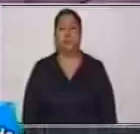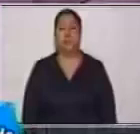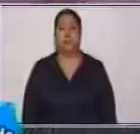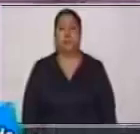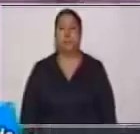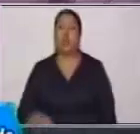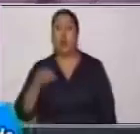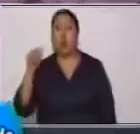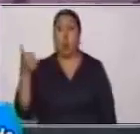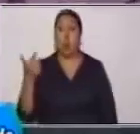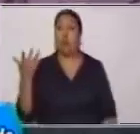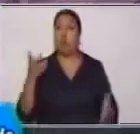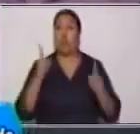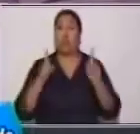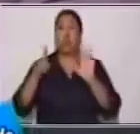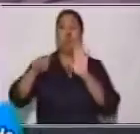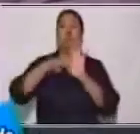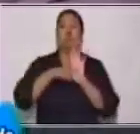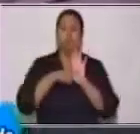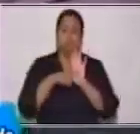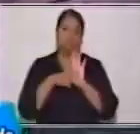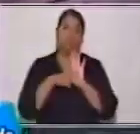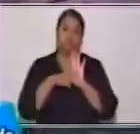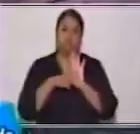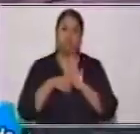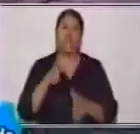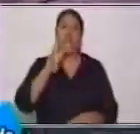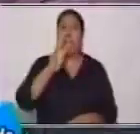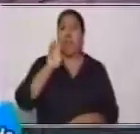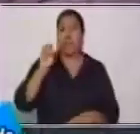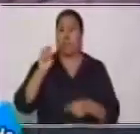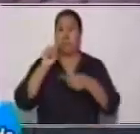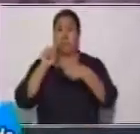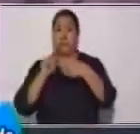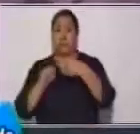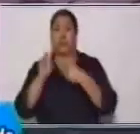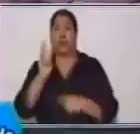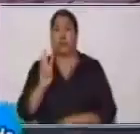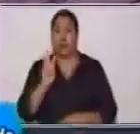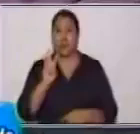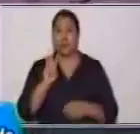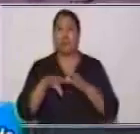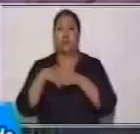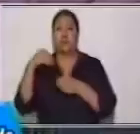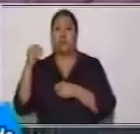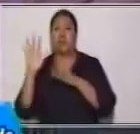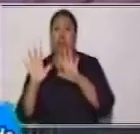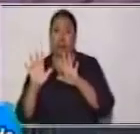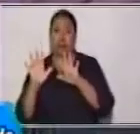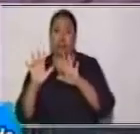El signo que corresponde es el menos. 30 dividido 3, 10.